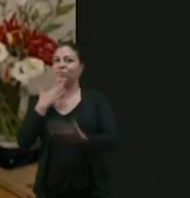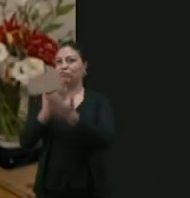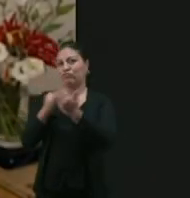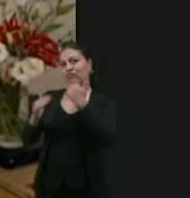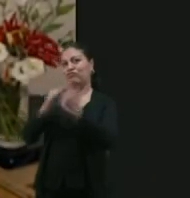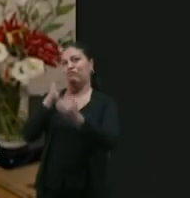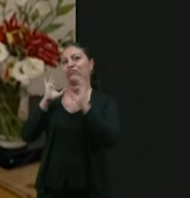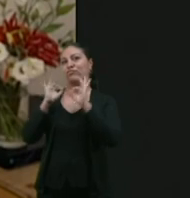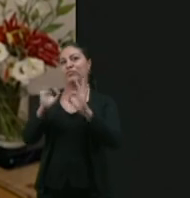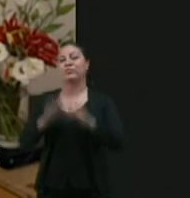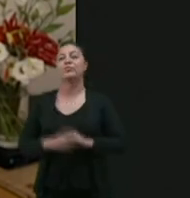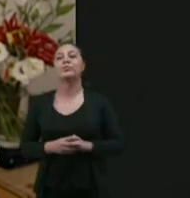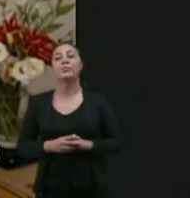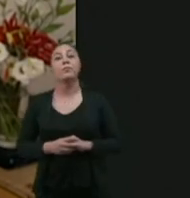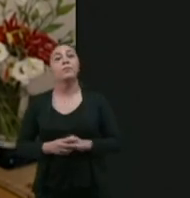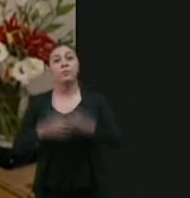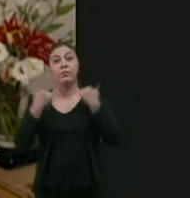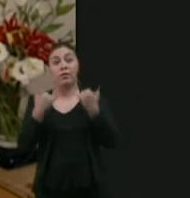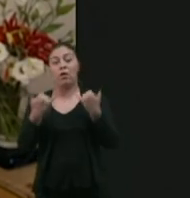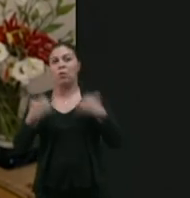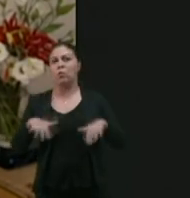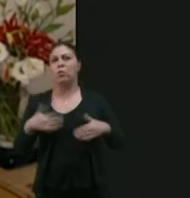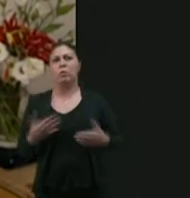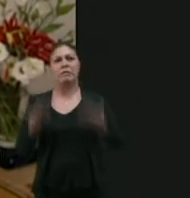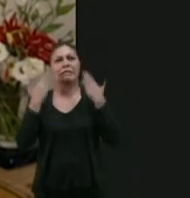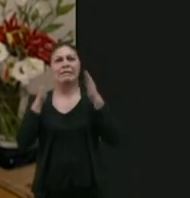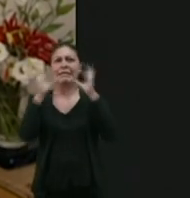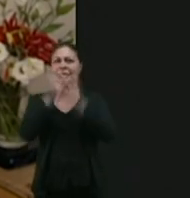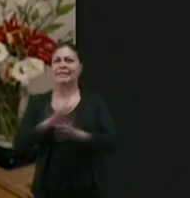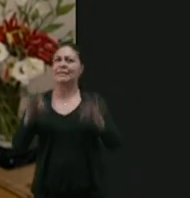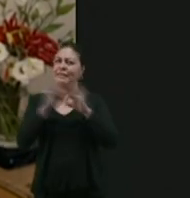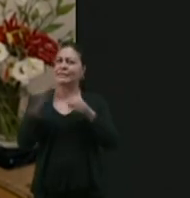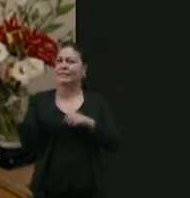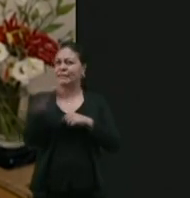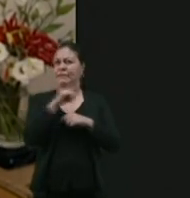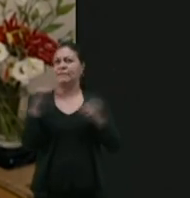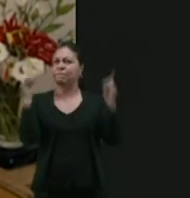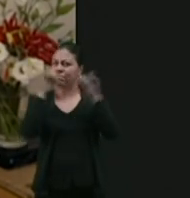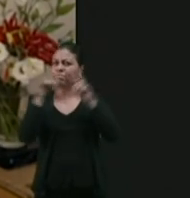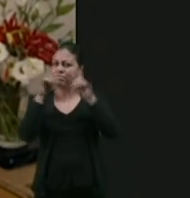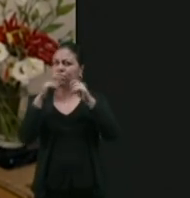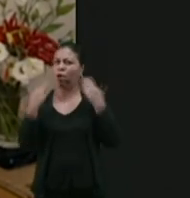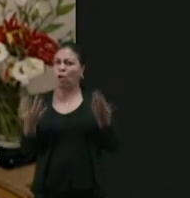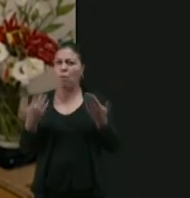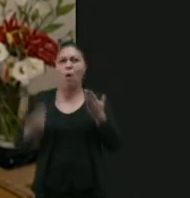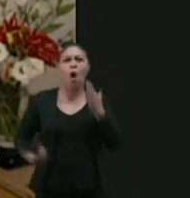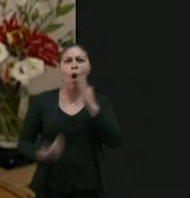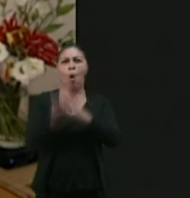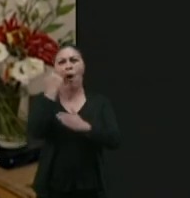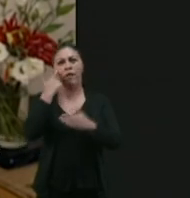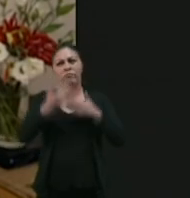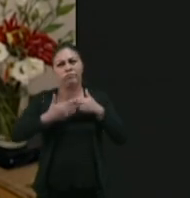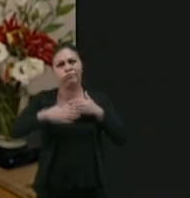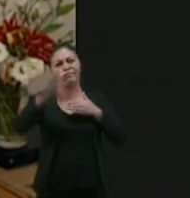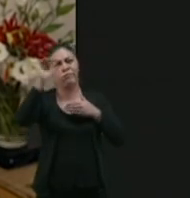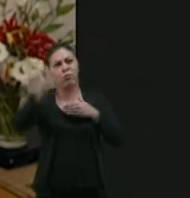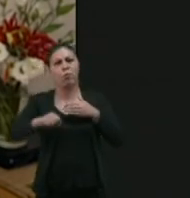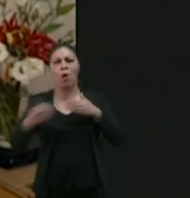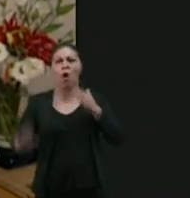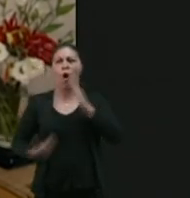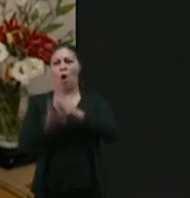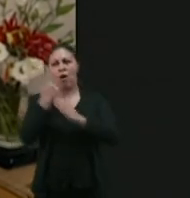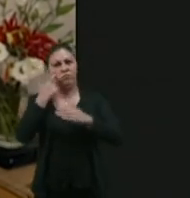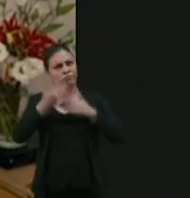Todo lo que he tenido acá es una oportunidad efectivamente para pensar en nuevos inicios, para pensar en startups que de hace una década,